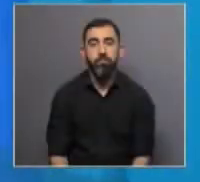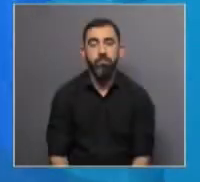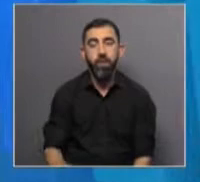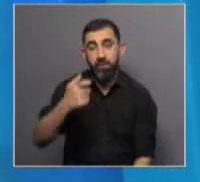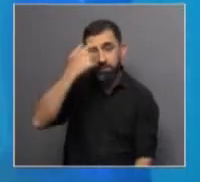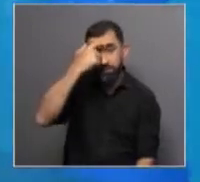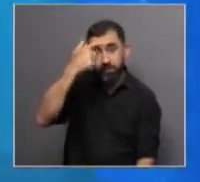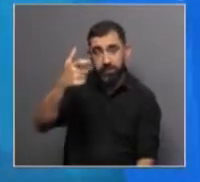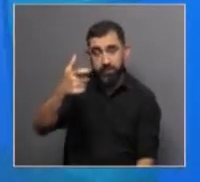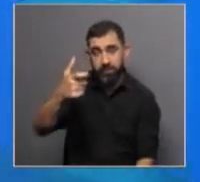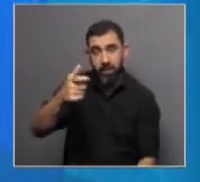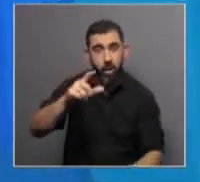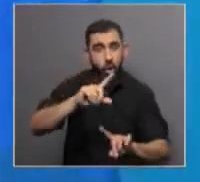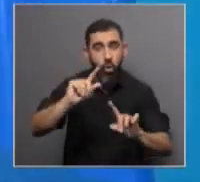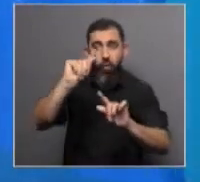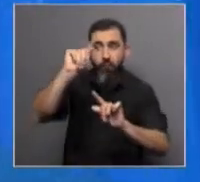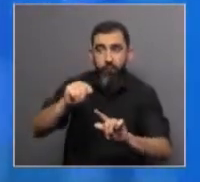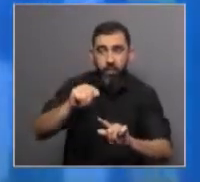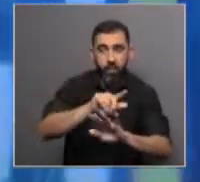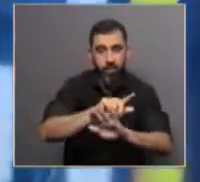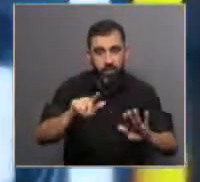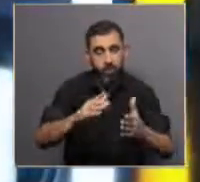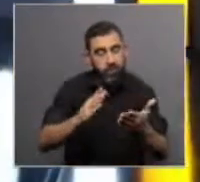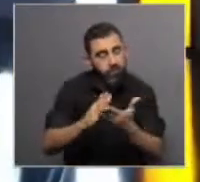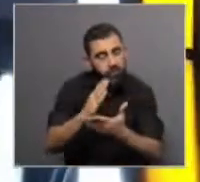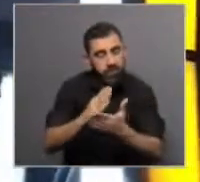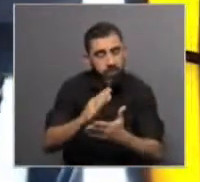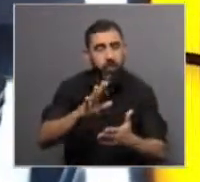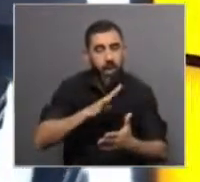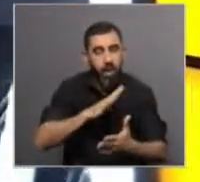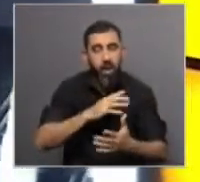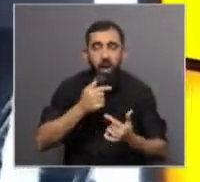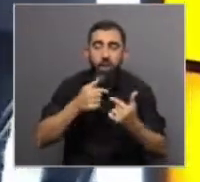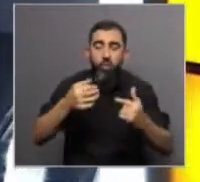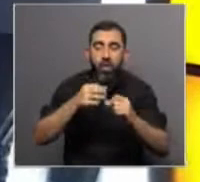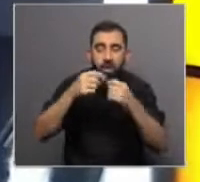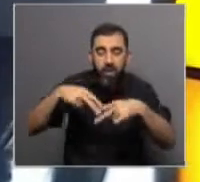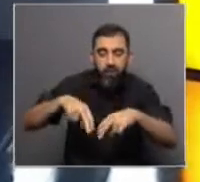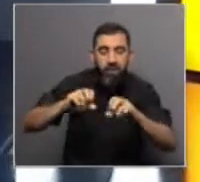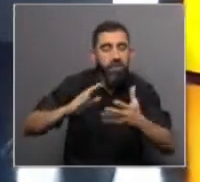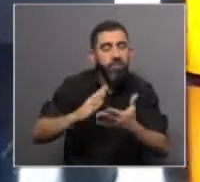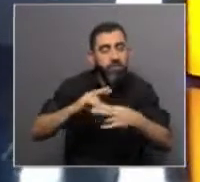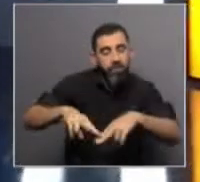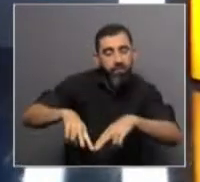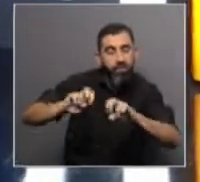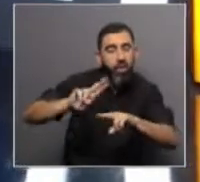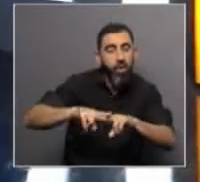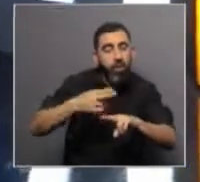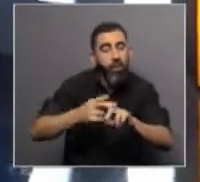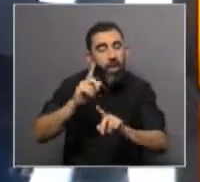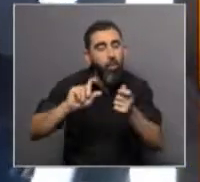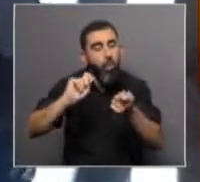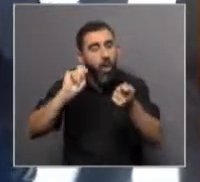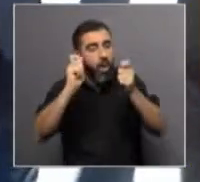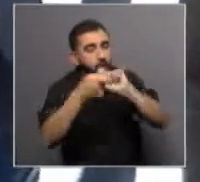La ciencia no es inmutable. Permanentemente sus afirmaciones son revisadas y muy frecuentemente sufren